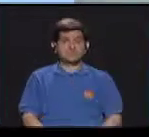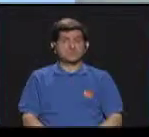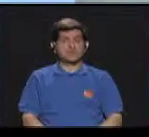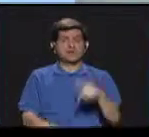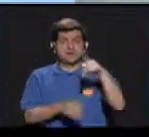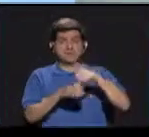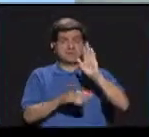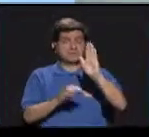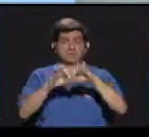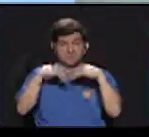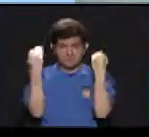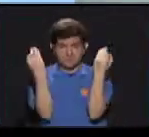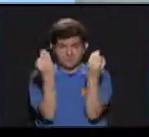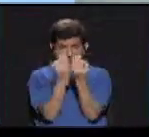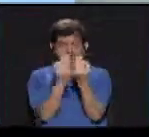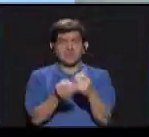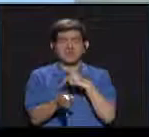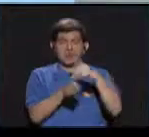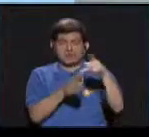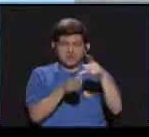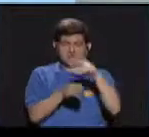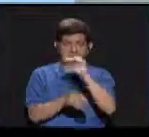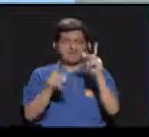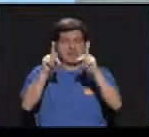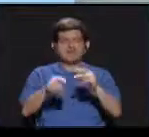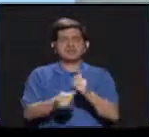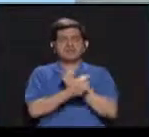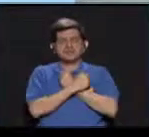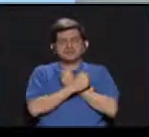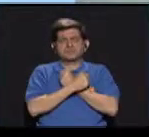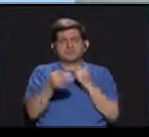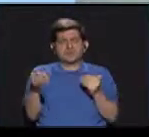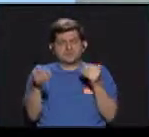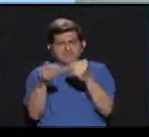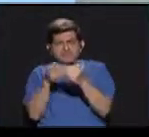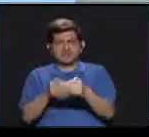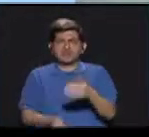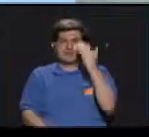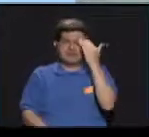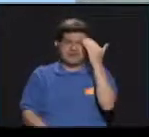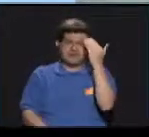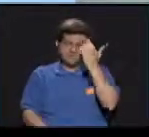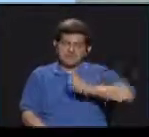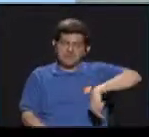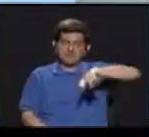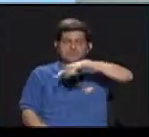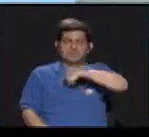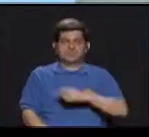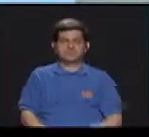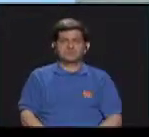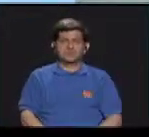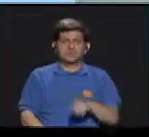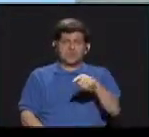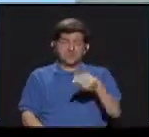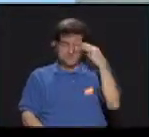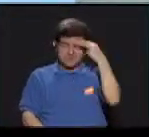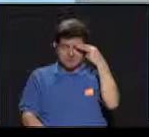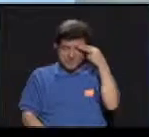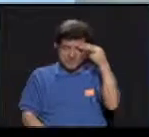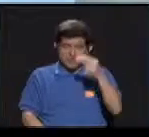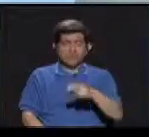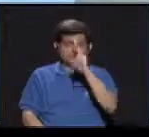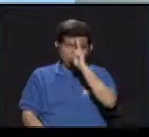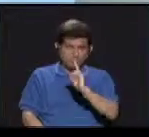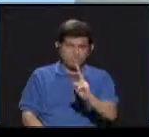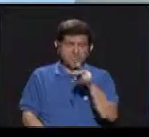quienes también fueron parte de su familia, tanto profesional como de sus seres más queridos y cercanos. Un saludo de parte de nosotros, este es